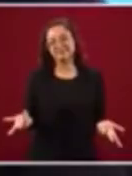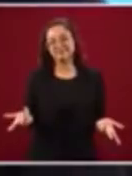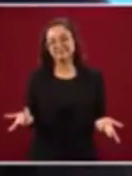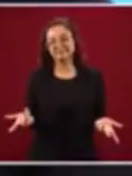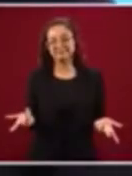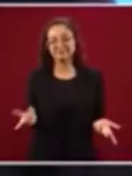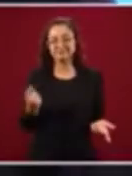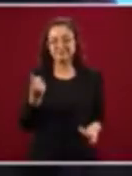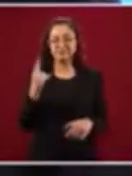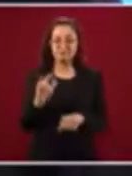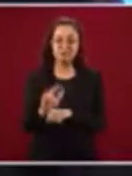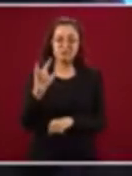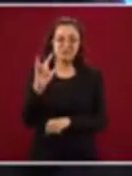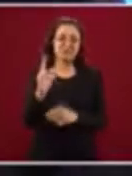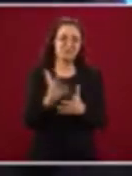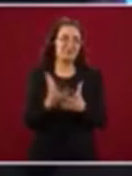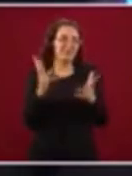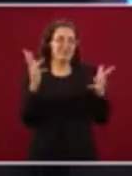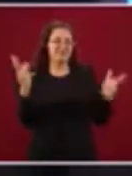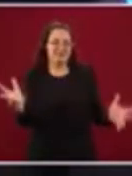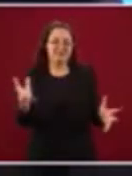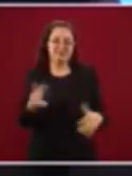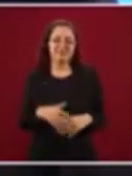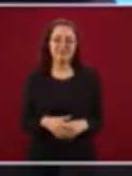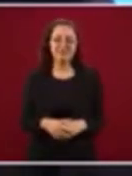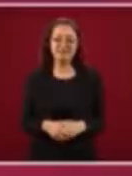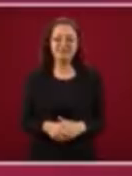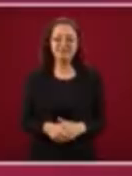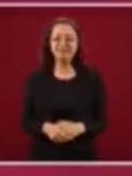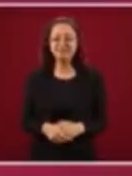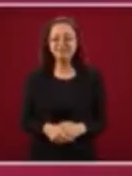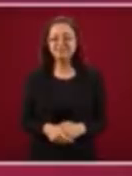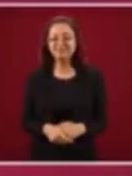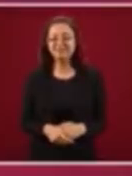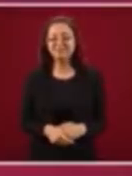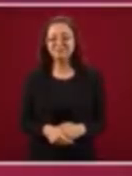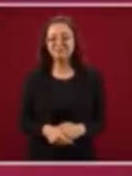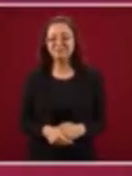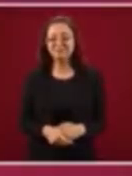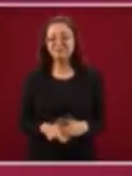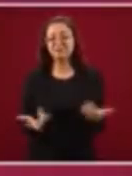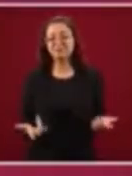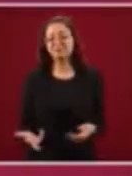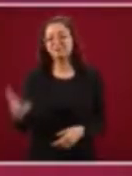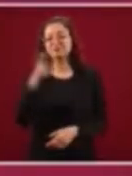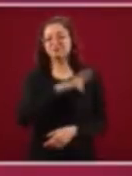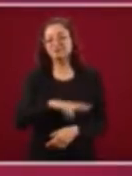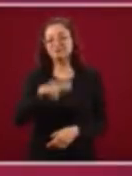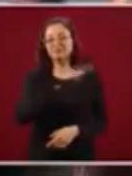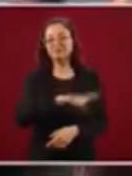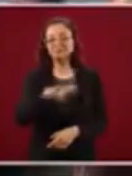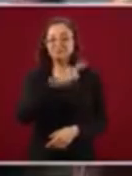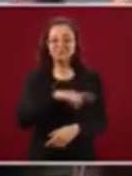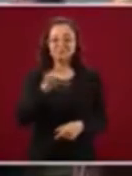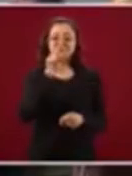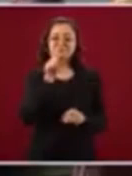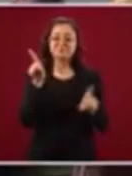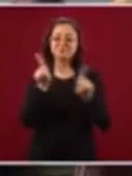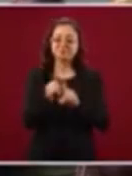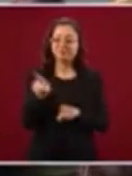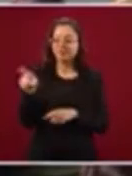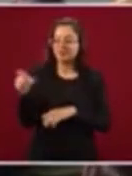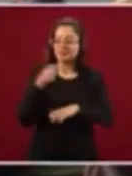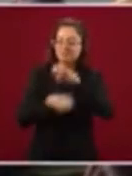un avión. Si lo va a rentar, tiene que tener una empresa que